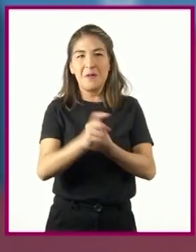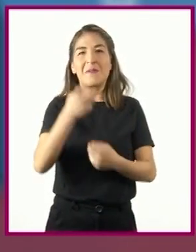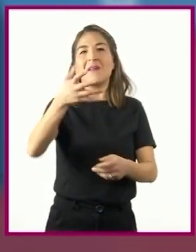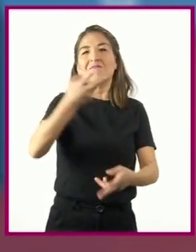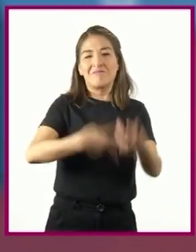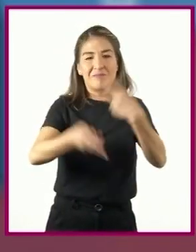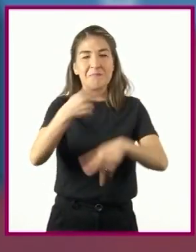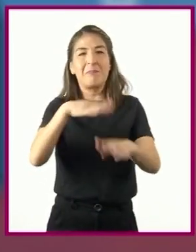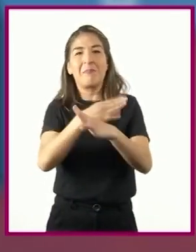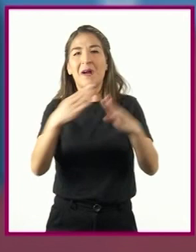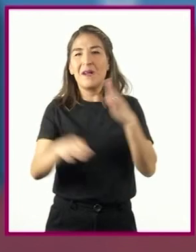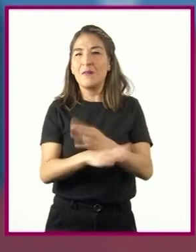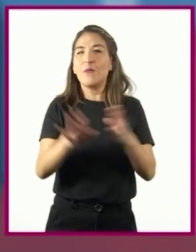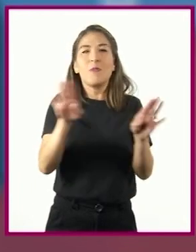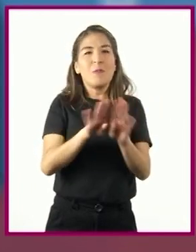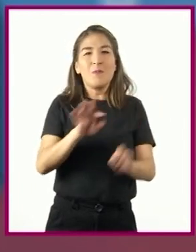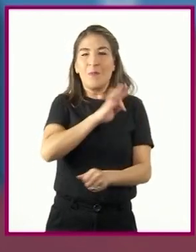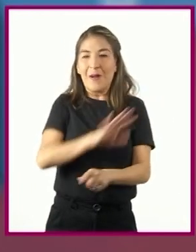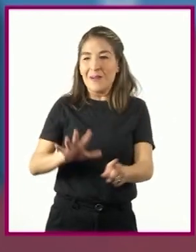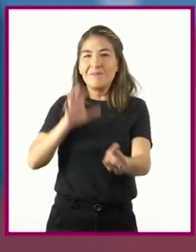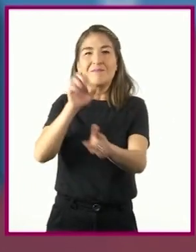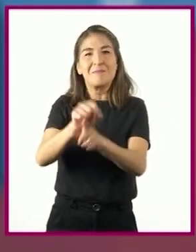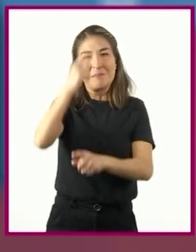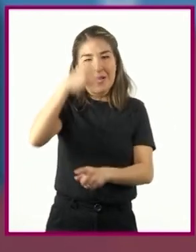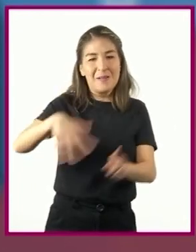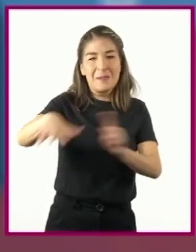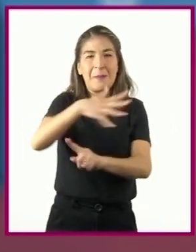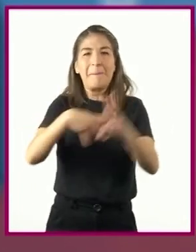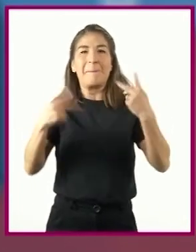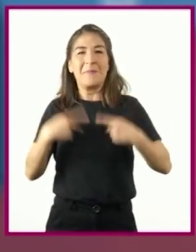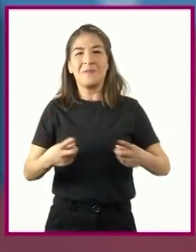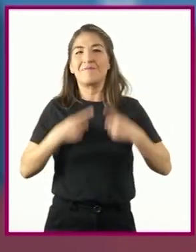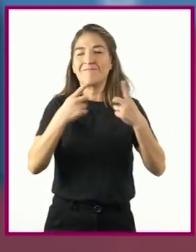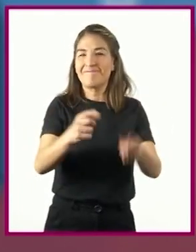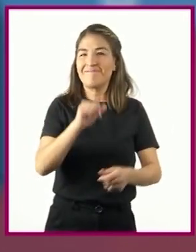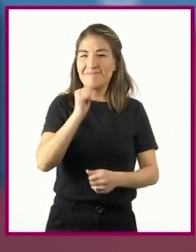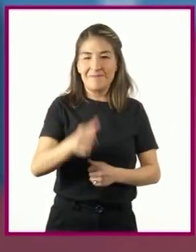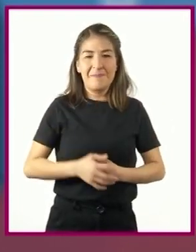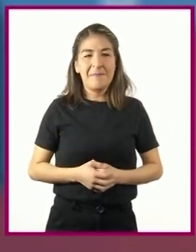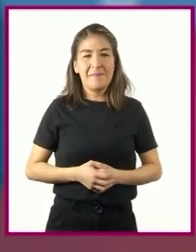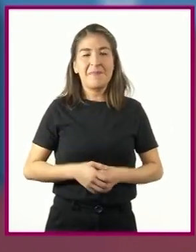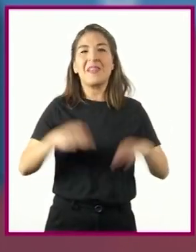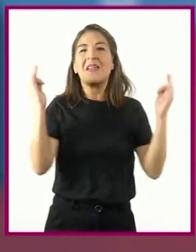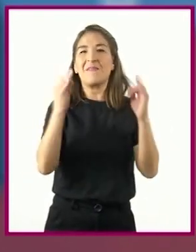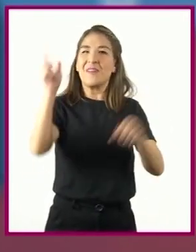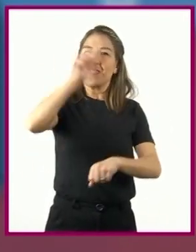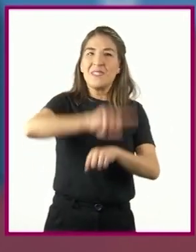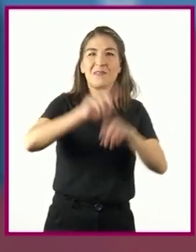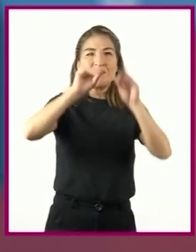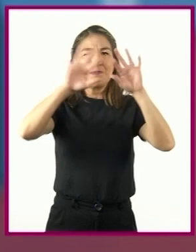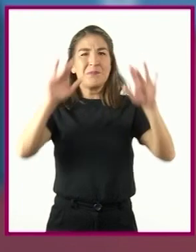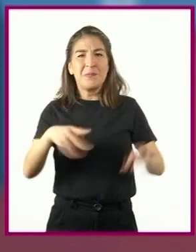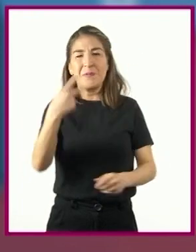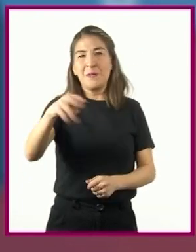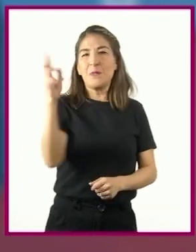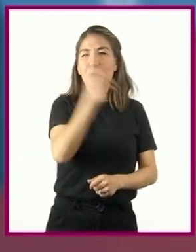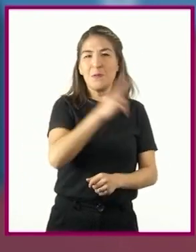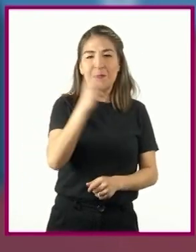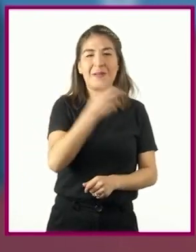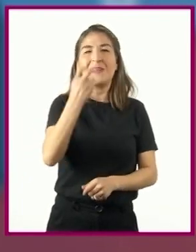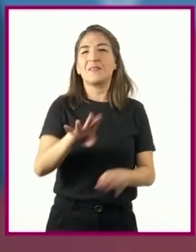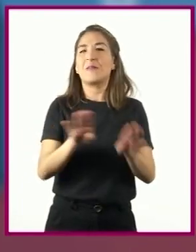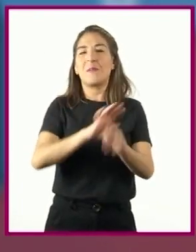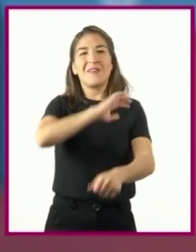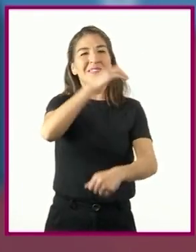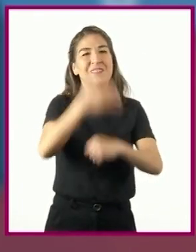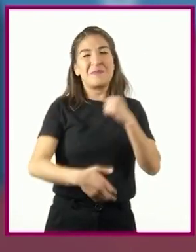que no lograban abastecer a la población de lo necesario, el frío invierno ruso, que terminó por minar la